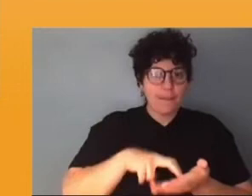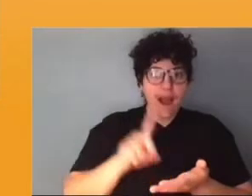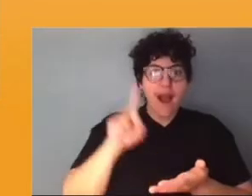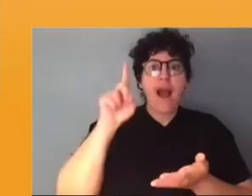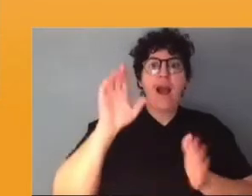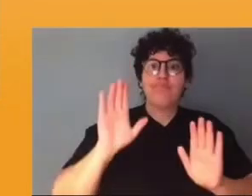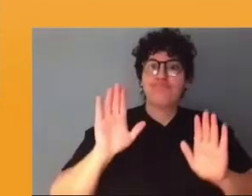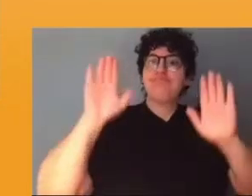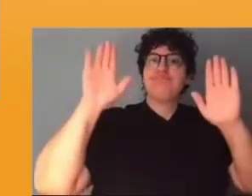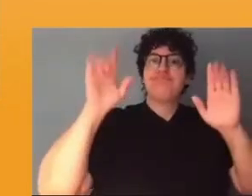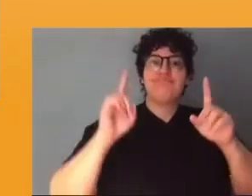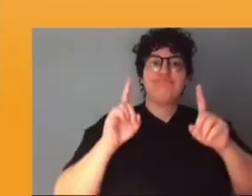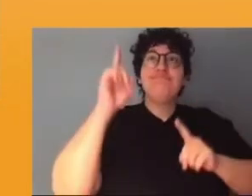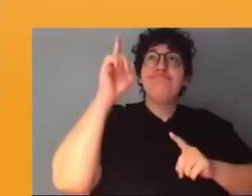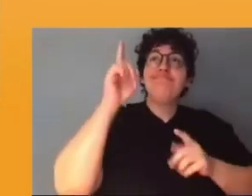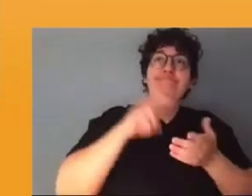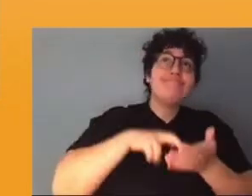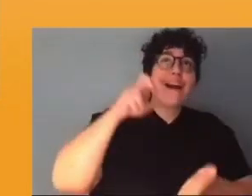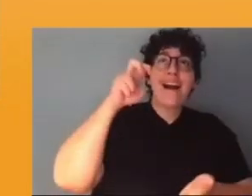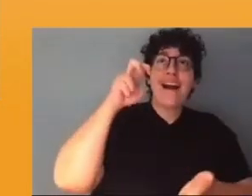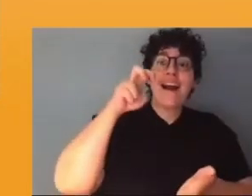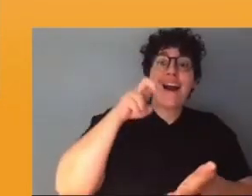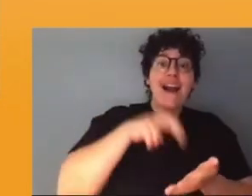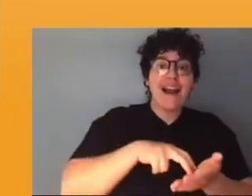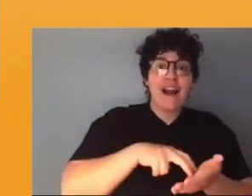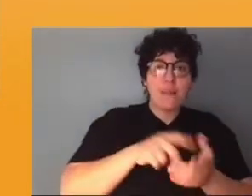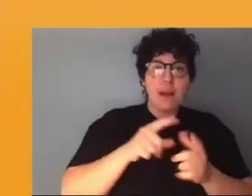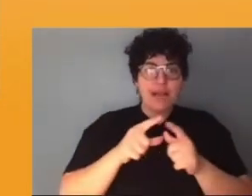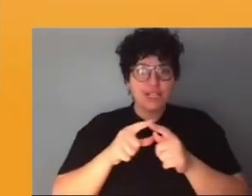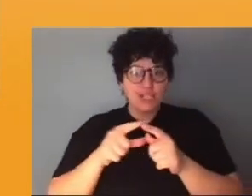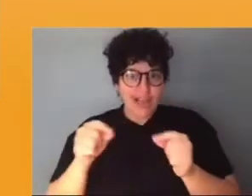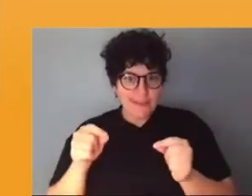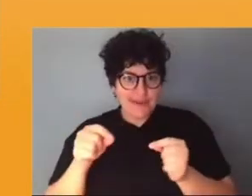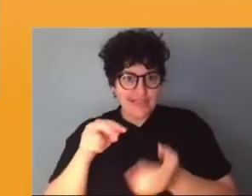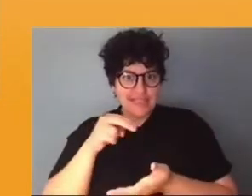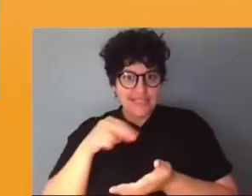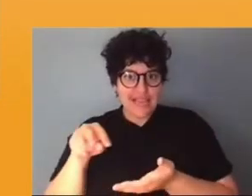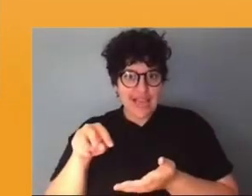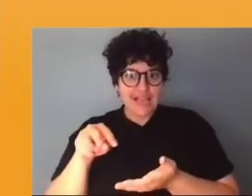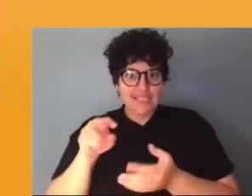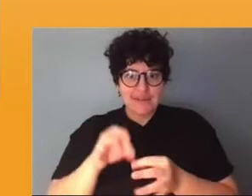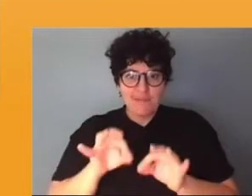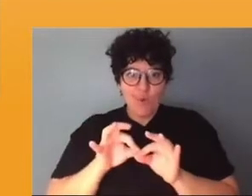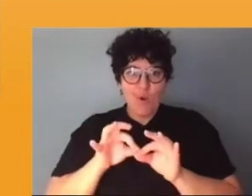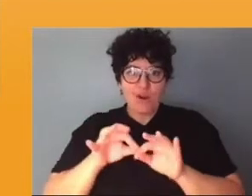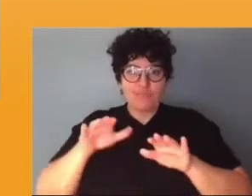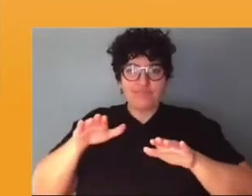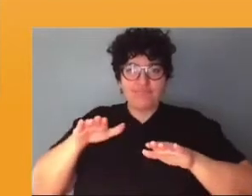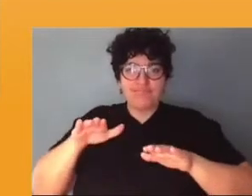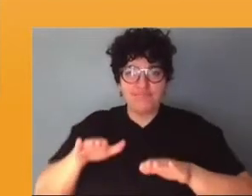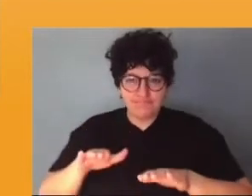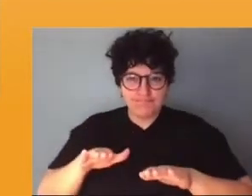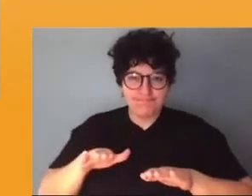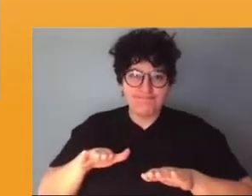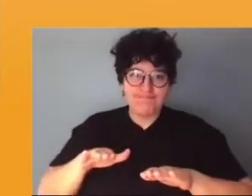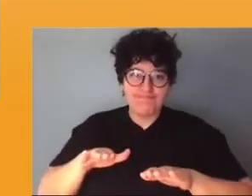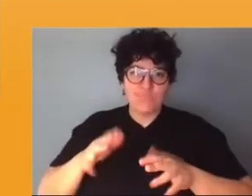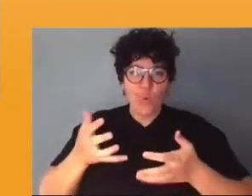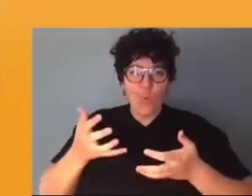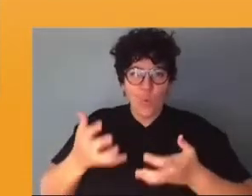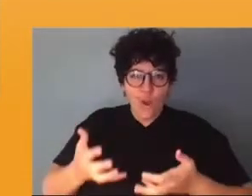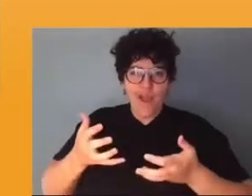cielo. En baile japonés, metemos nuestro peso al piso, a la